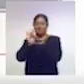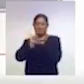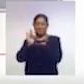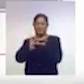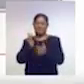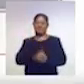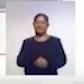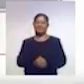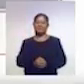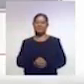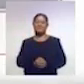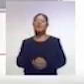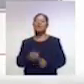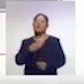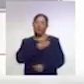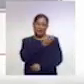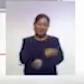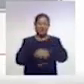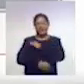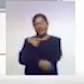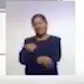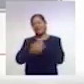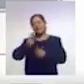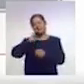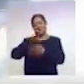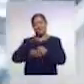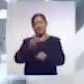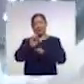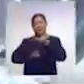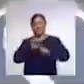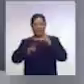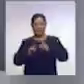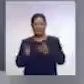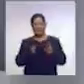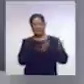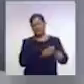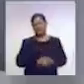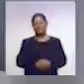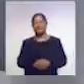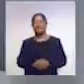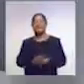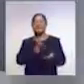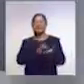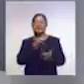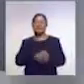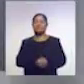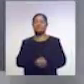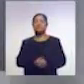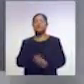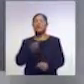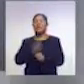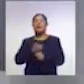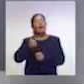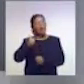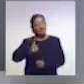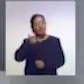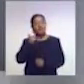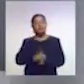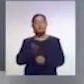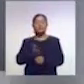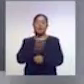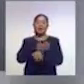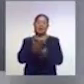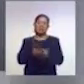Muy bien, pues muy buena tarde. Estos fueron los deportes. Gracias. Y aprovechamos para, antes de ir a la